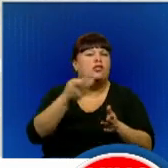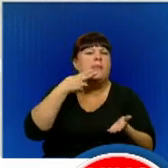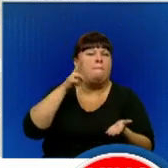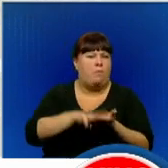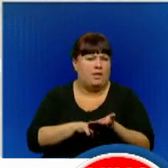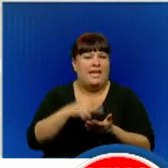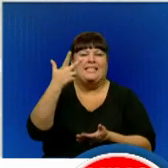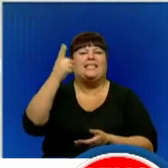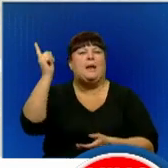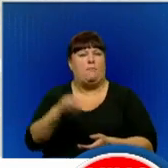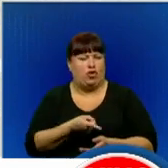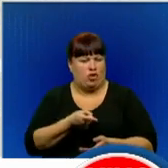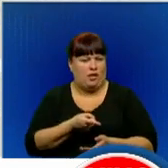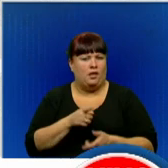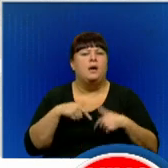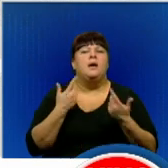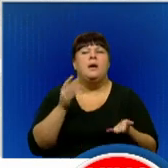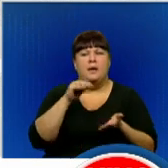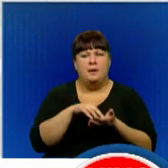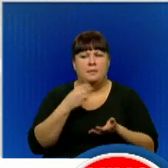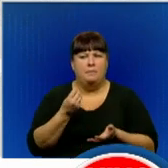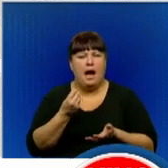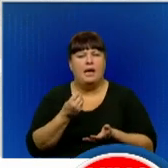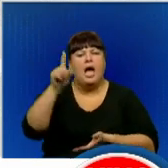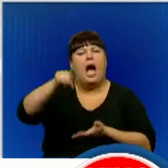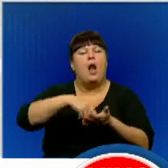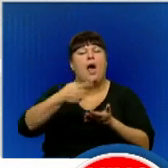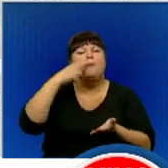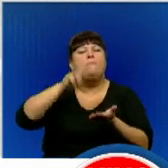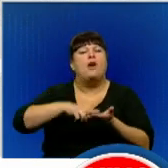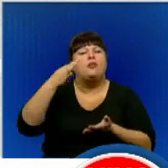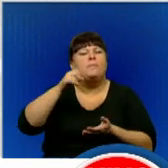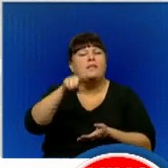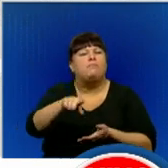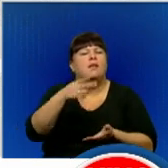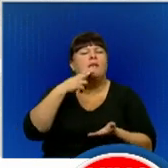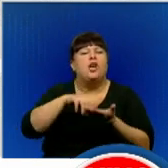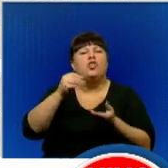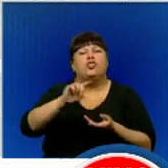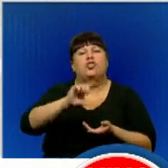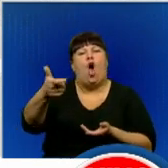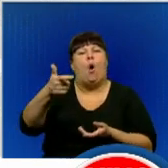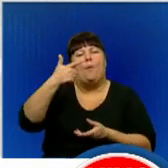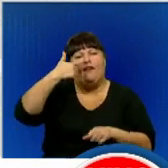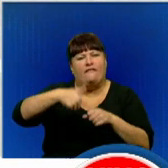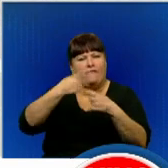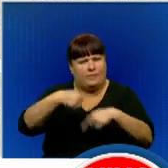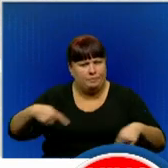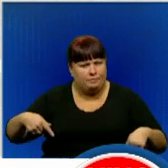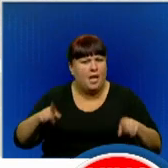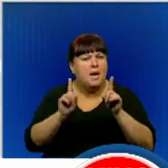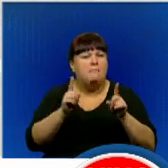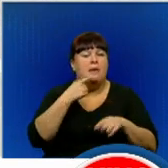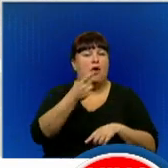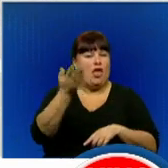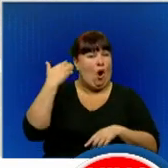3% que más seguimos derogar los tributos específicos las transferencias de combustibles y tal como